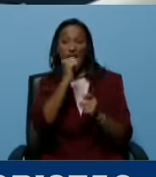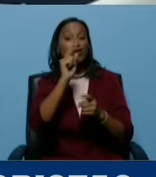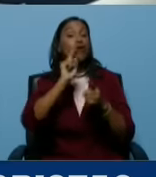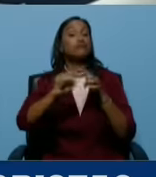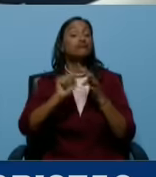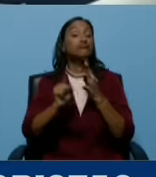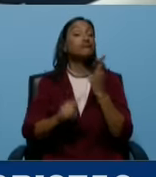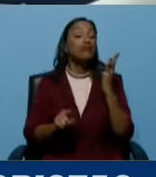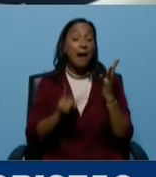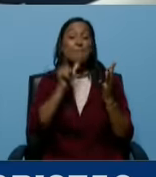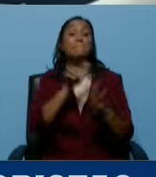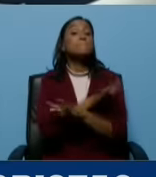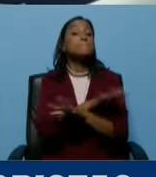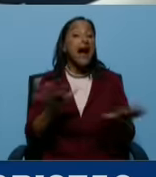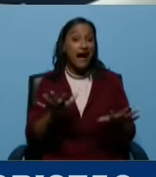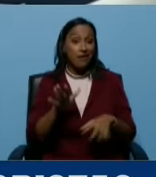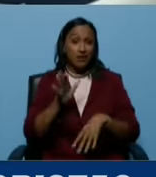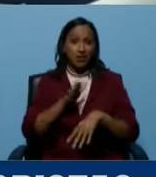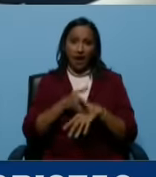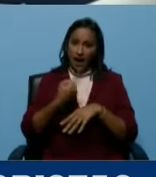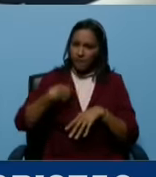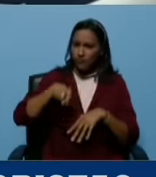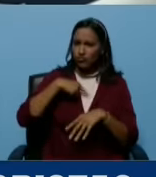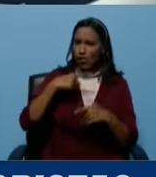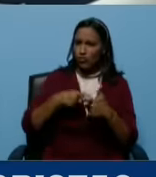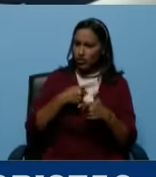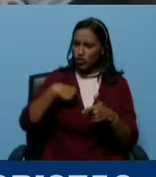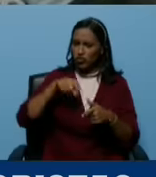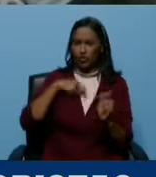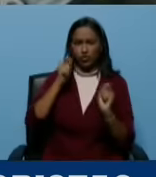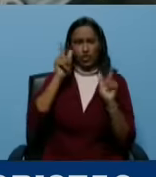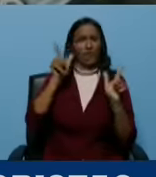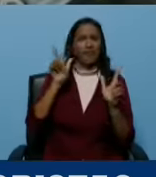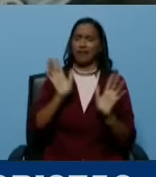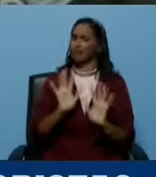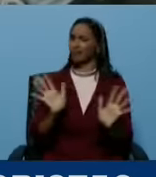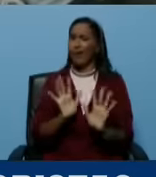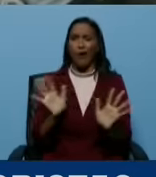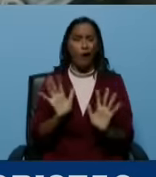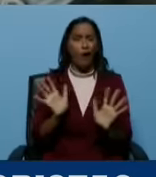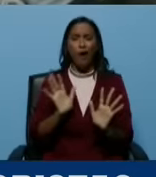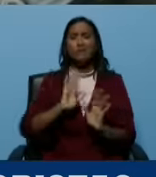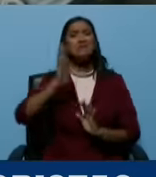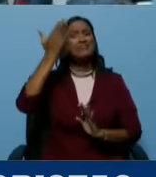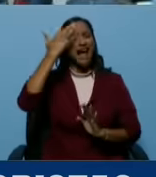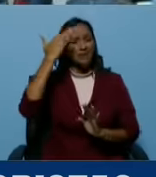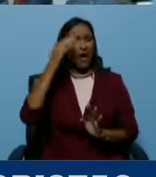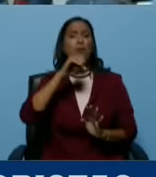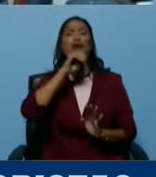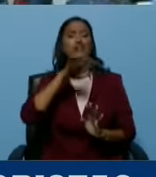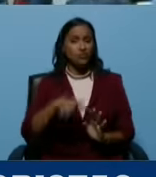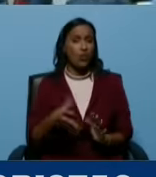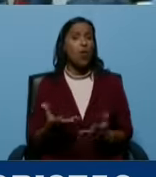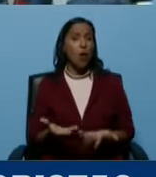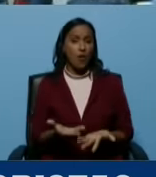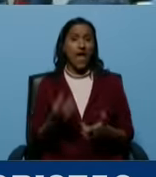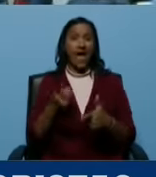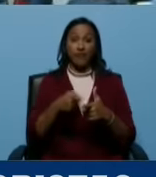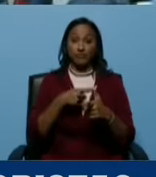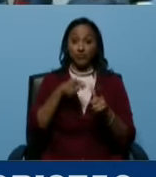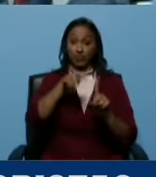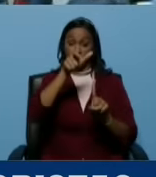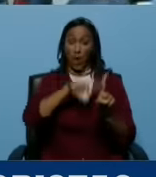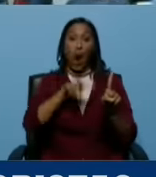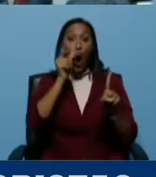debemos sorprendernos? Nadie debe sorprenderse. Entonces, este sujeto, alias El Ratón, llamado Nelson